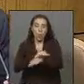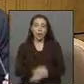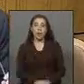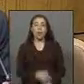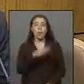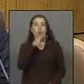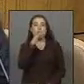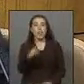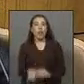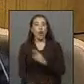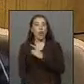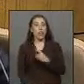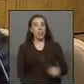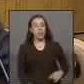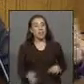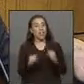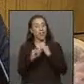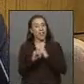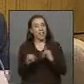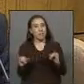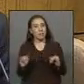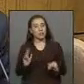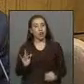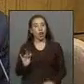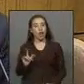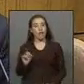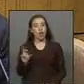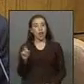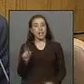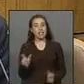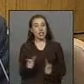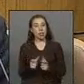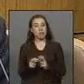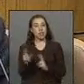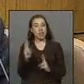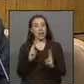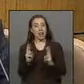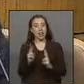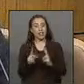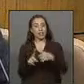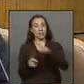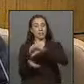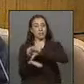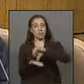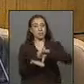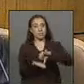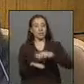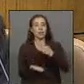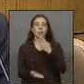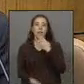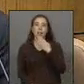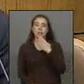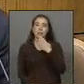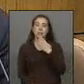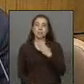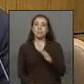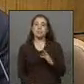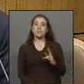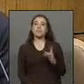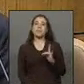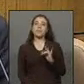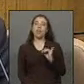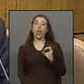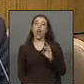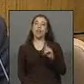los diputados informantes, Iván Flores por la Comisión de Relaciones Exteriores y también José Miguel